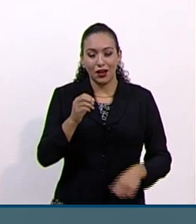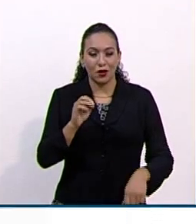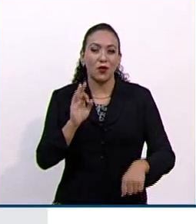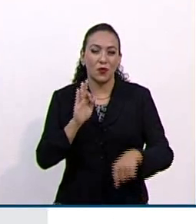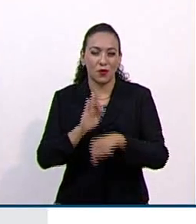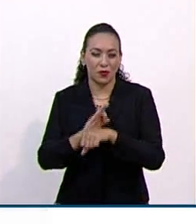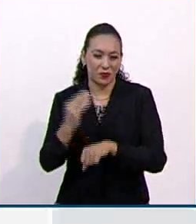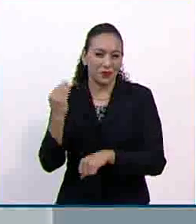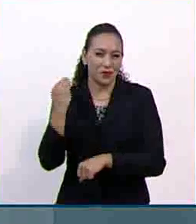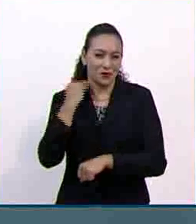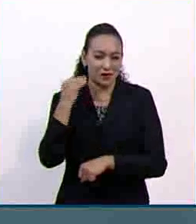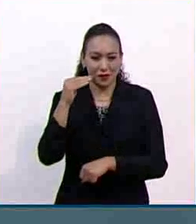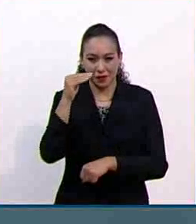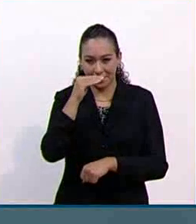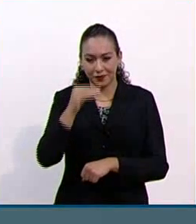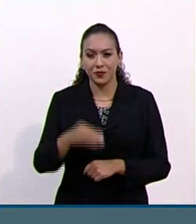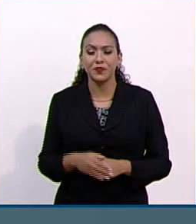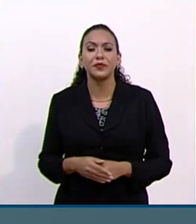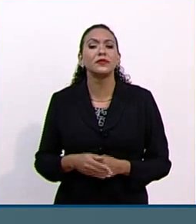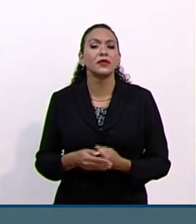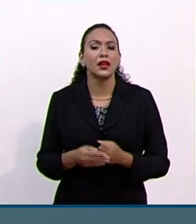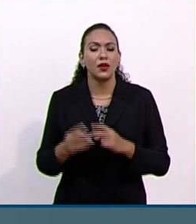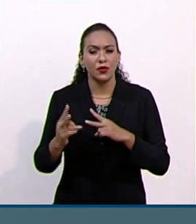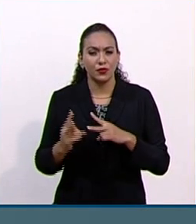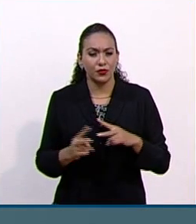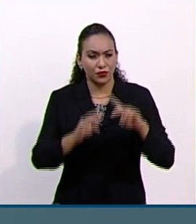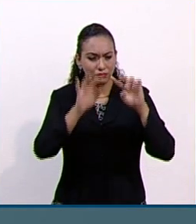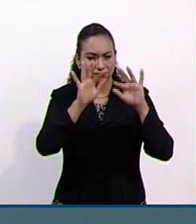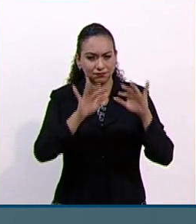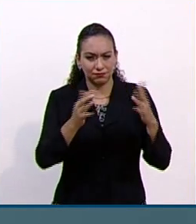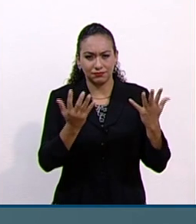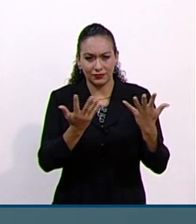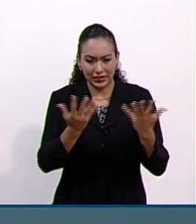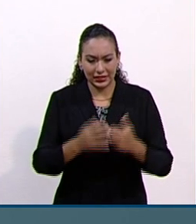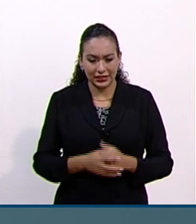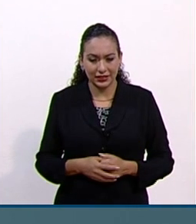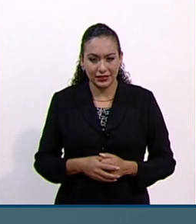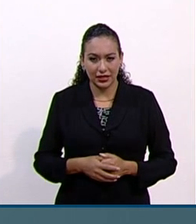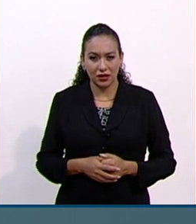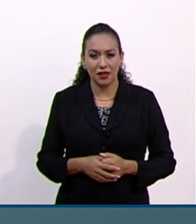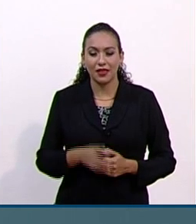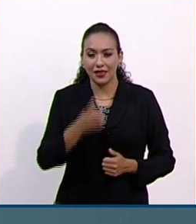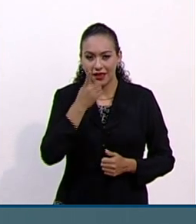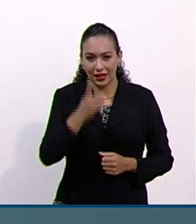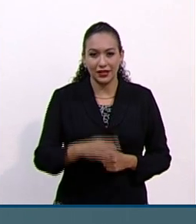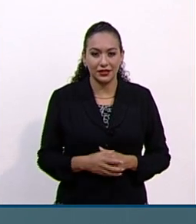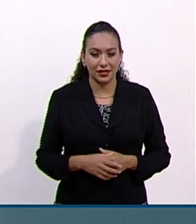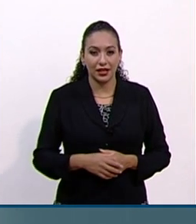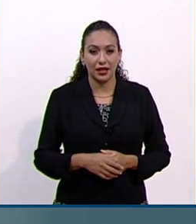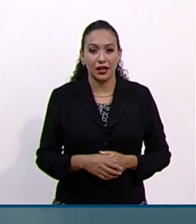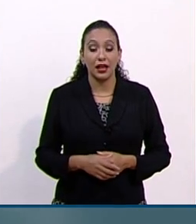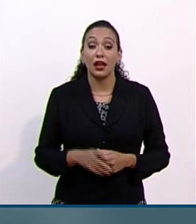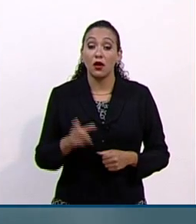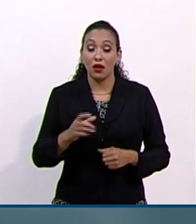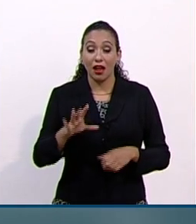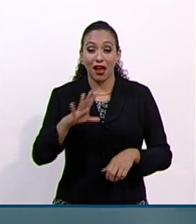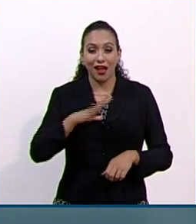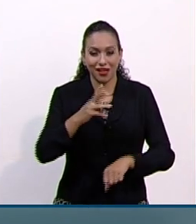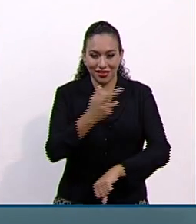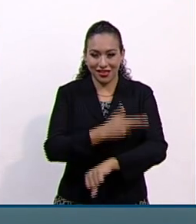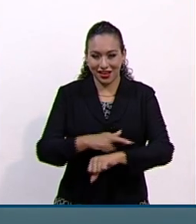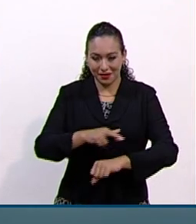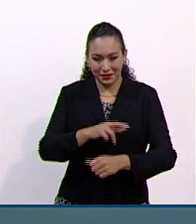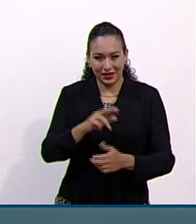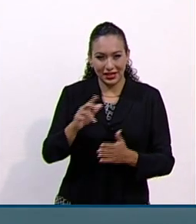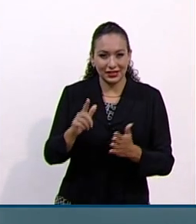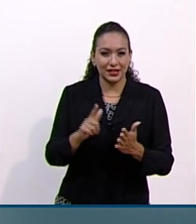Pública. En una columna publicada en el medio digital Animal Político, el equipo de la Unidad de Litigio Estratégico en Derechos